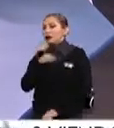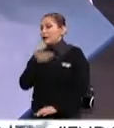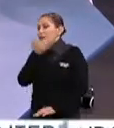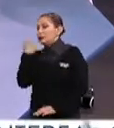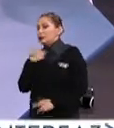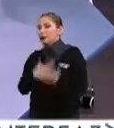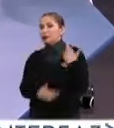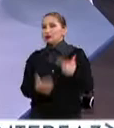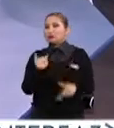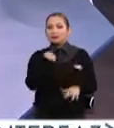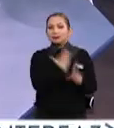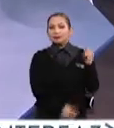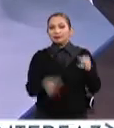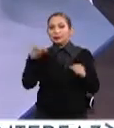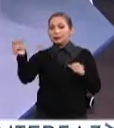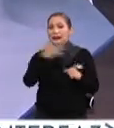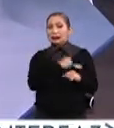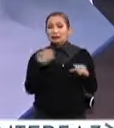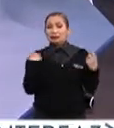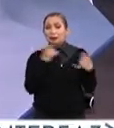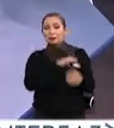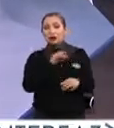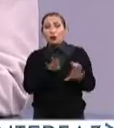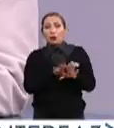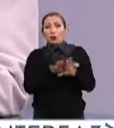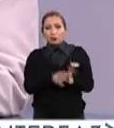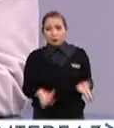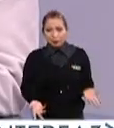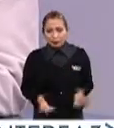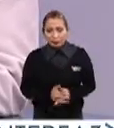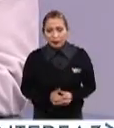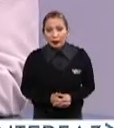sé si regrese, ¿no? Porque hay todo un proceso,